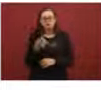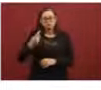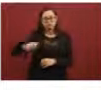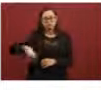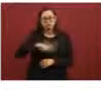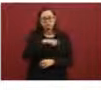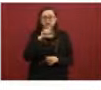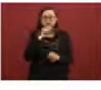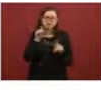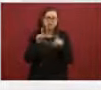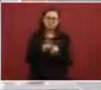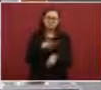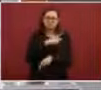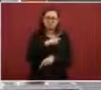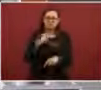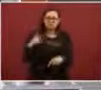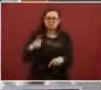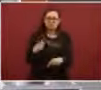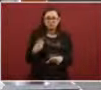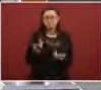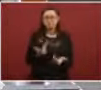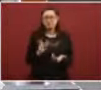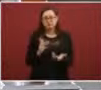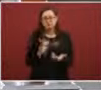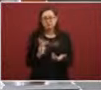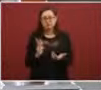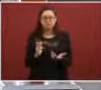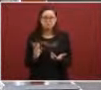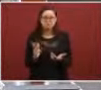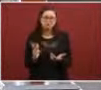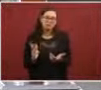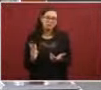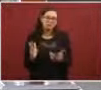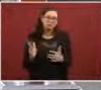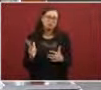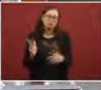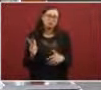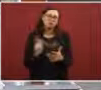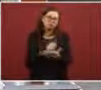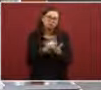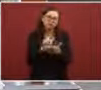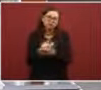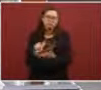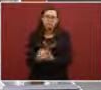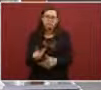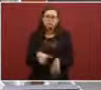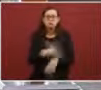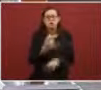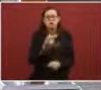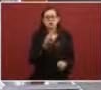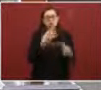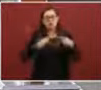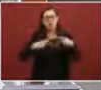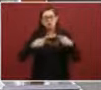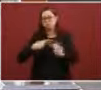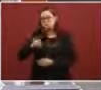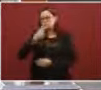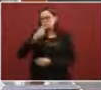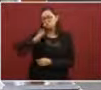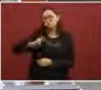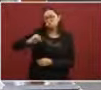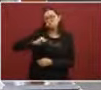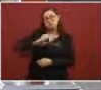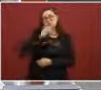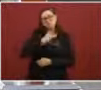las telarañas a muchos ante haberse acostumbrado a tratamientos que no estaban siendo los óptimos, pero que se mantenían.